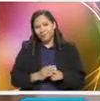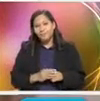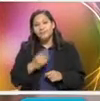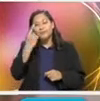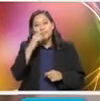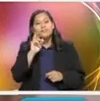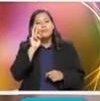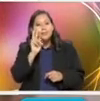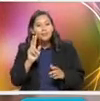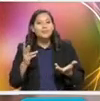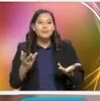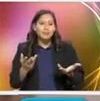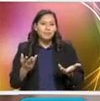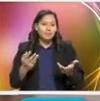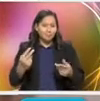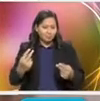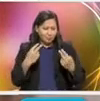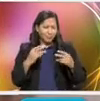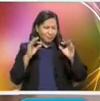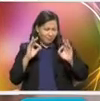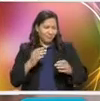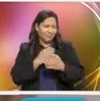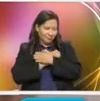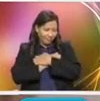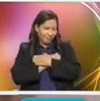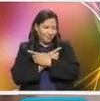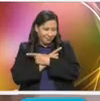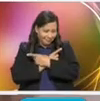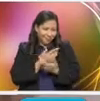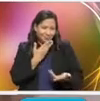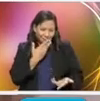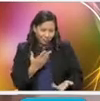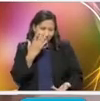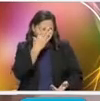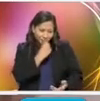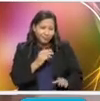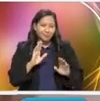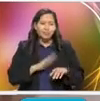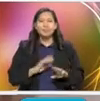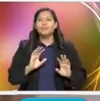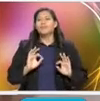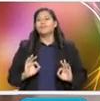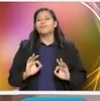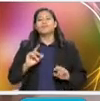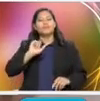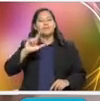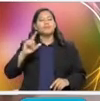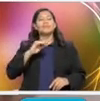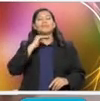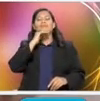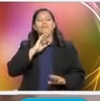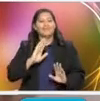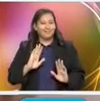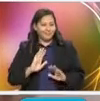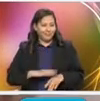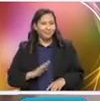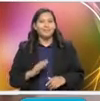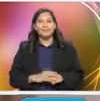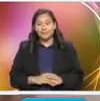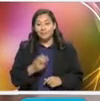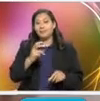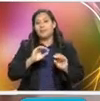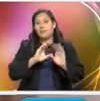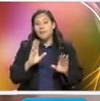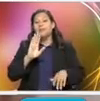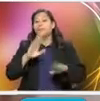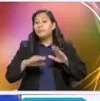vernos pues en mejor condición, que nos veamos Más como más pulcras. profesionales, más Claro. pulcras, exactamente. Claro, y es que a